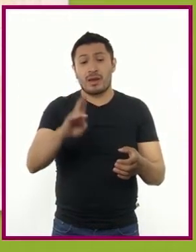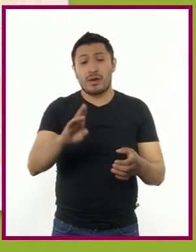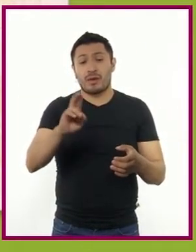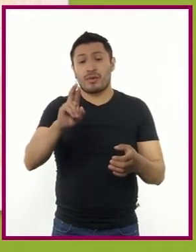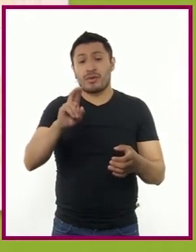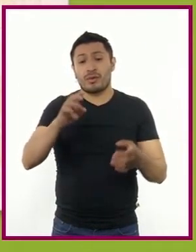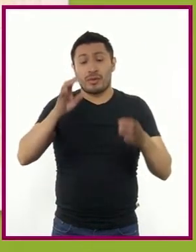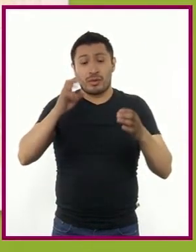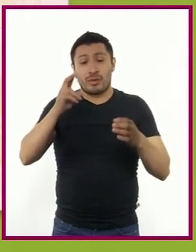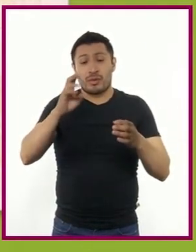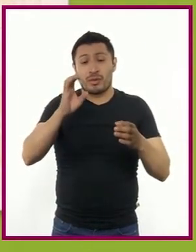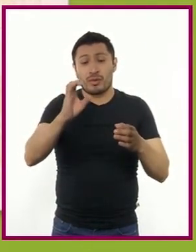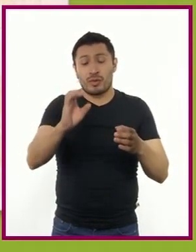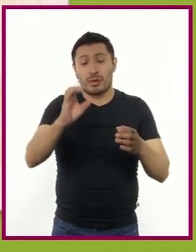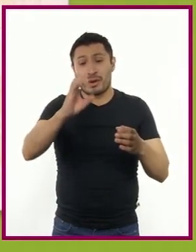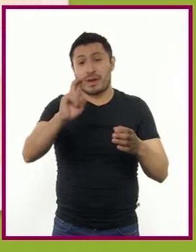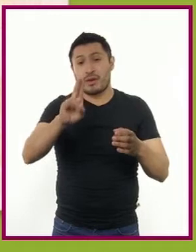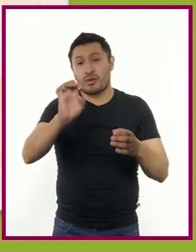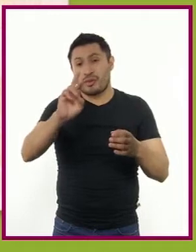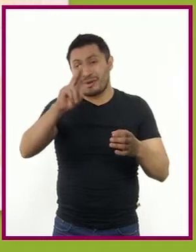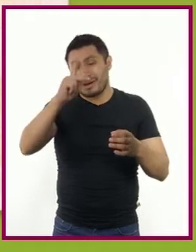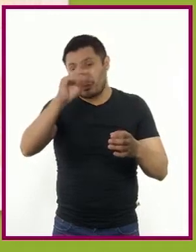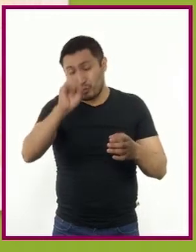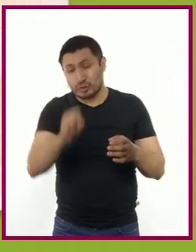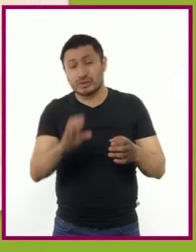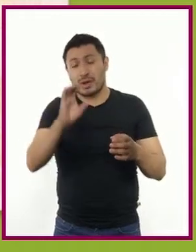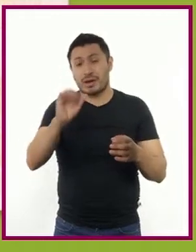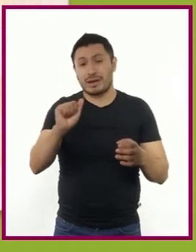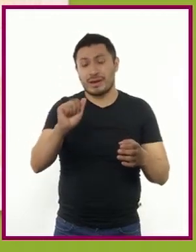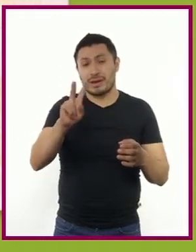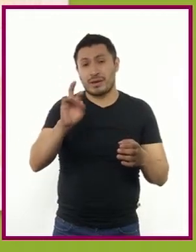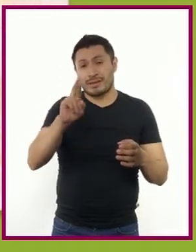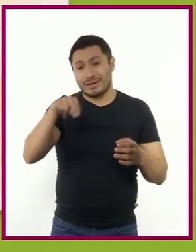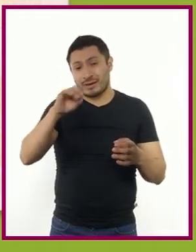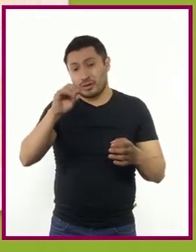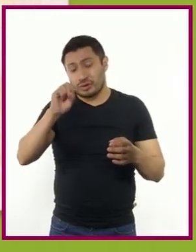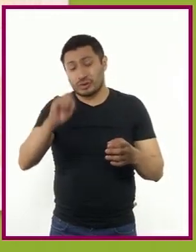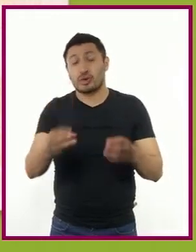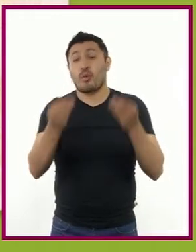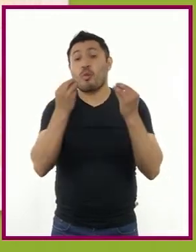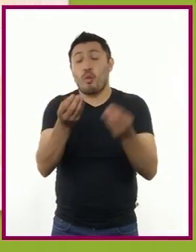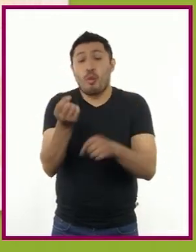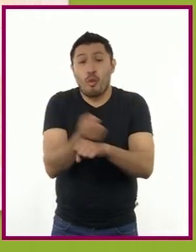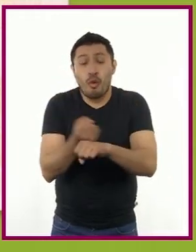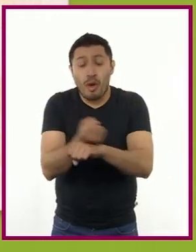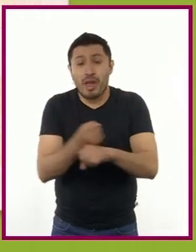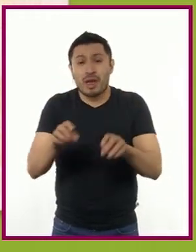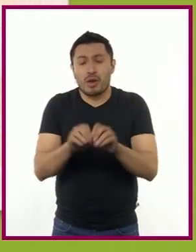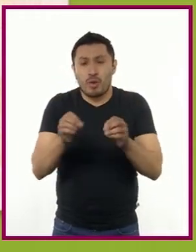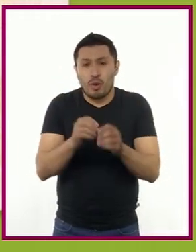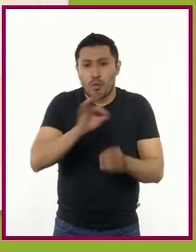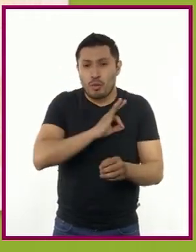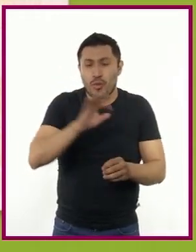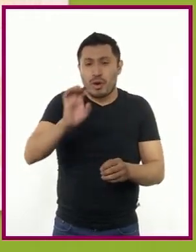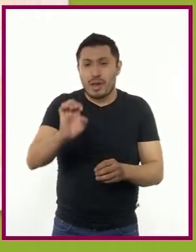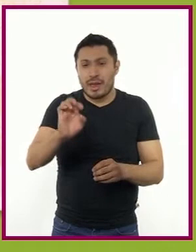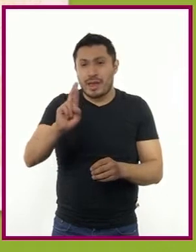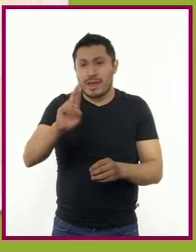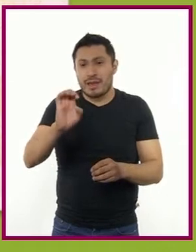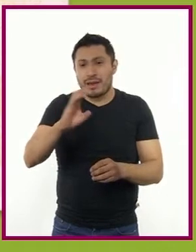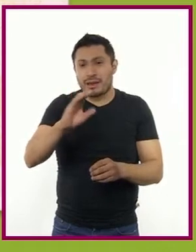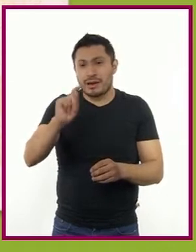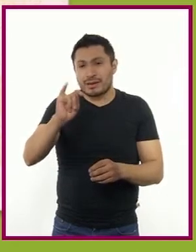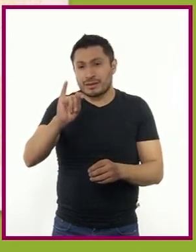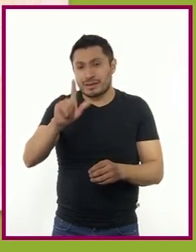cavernosos. Tienen una gran cantidad de vasos sanguíneos y son de tejido eréctil. Cuando ocurre la fase